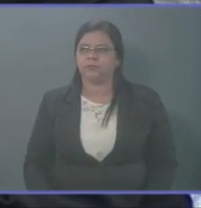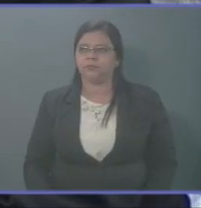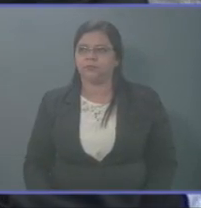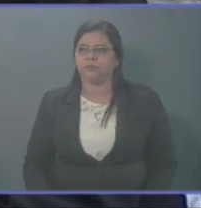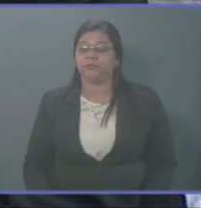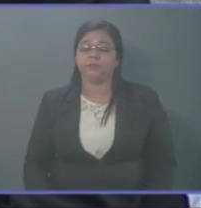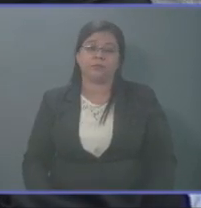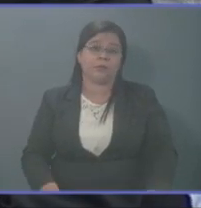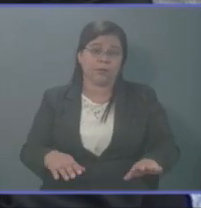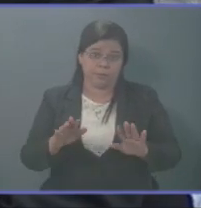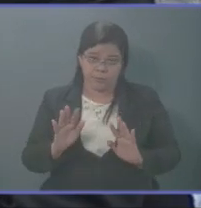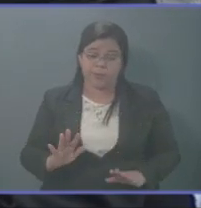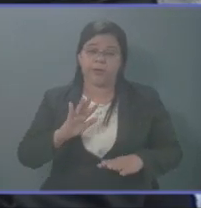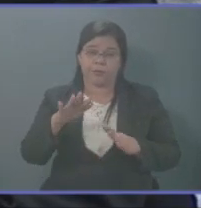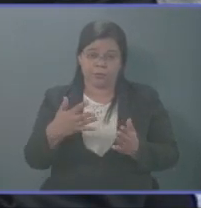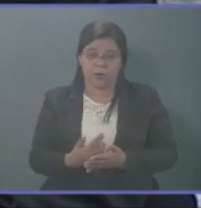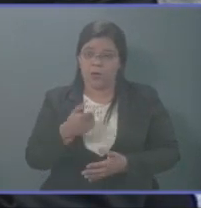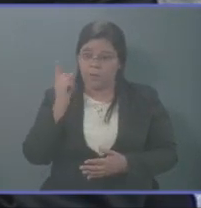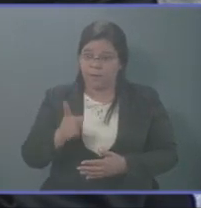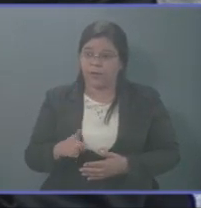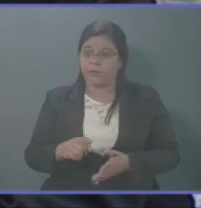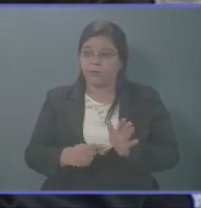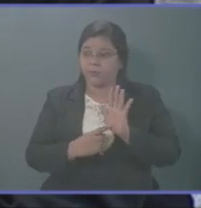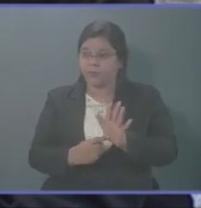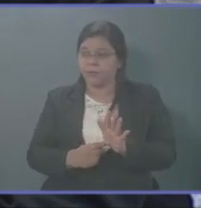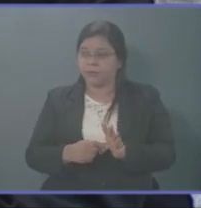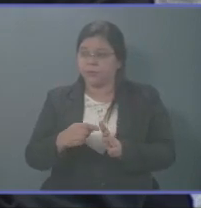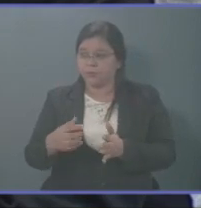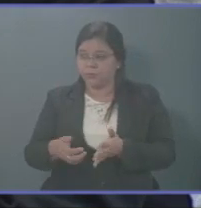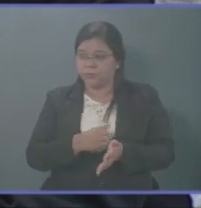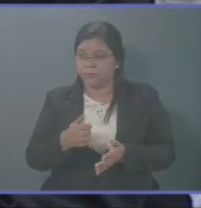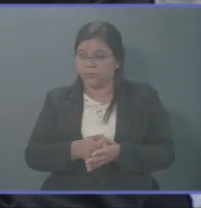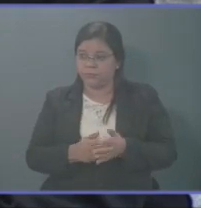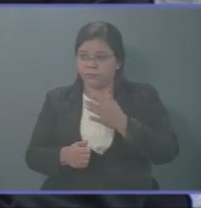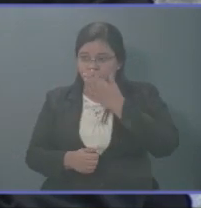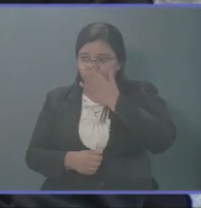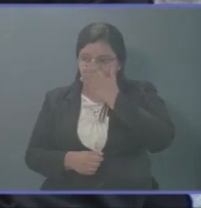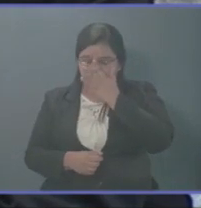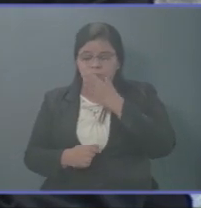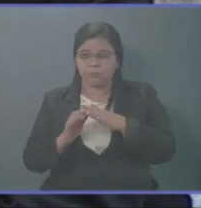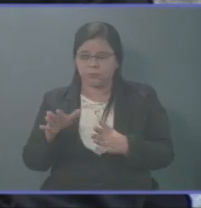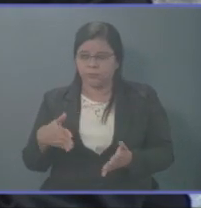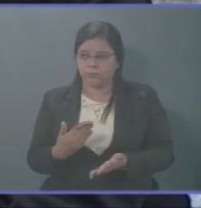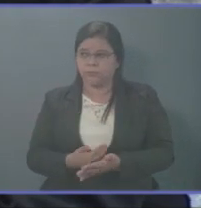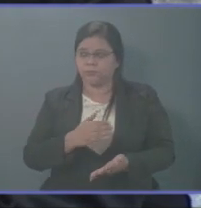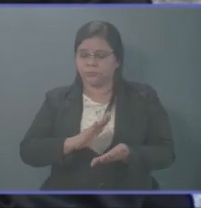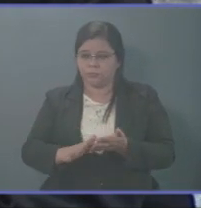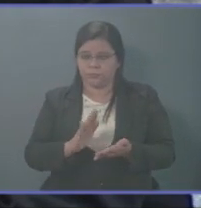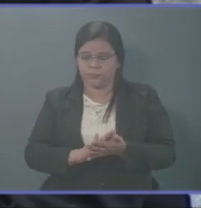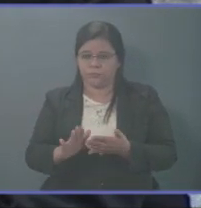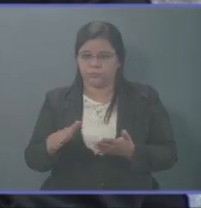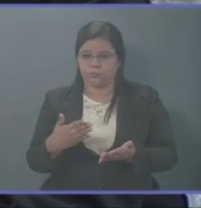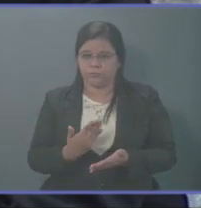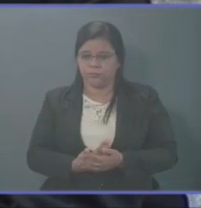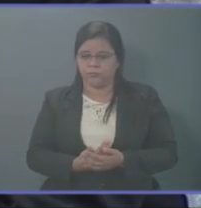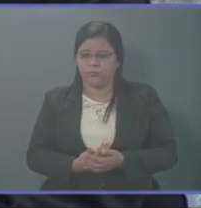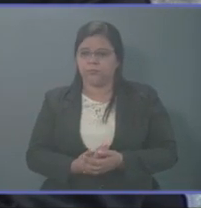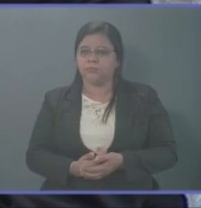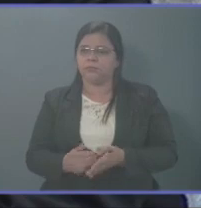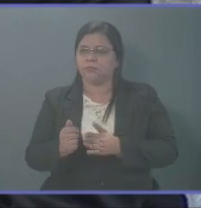No obstante, la obligación formal de presentar la declaración respectiva deberá cumplirse dentro del plazo legal establecido en el